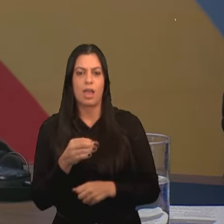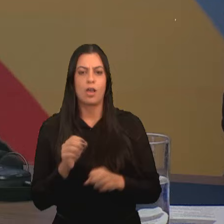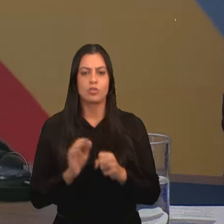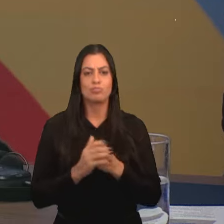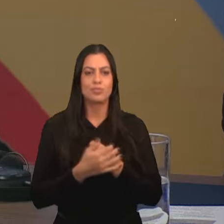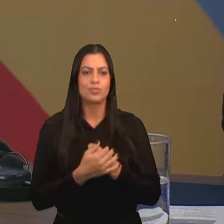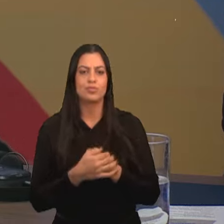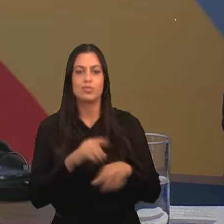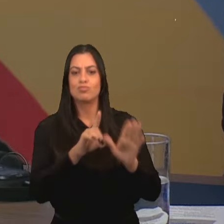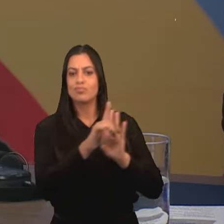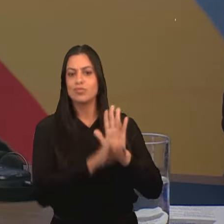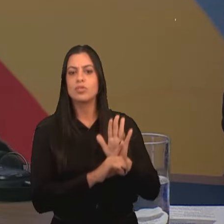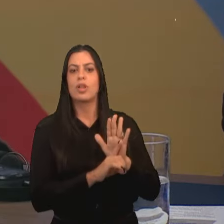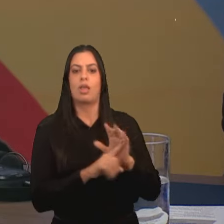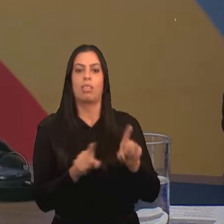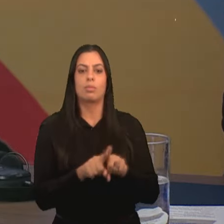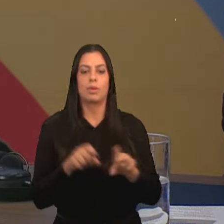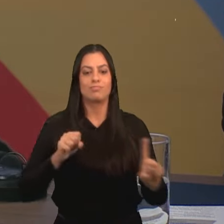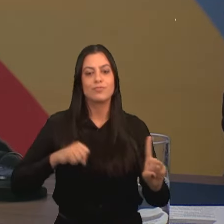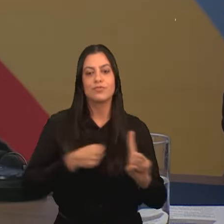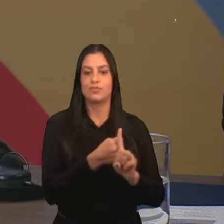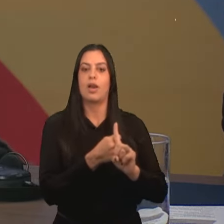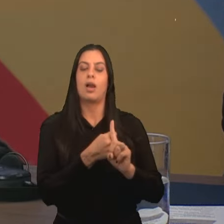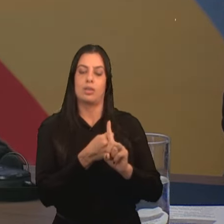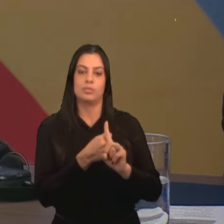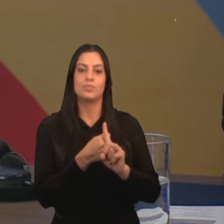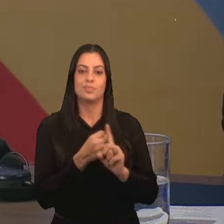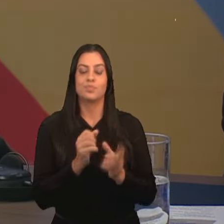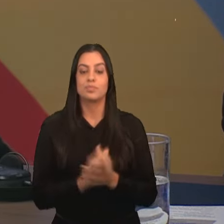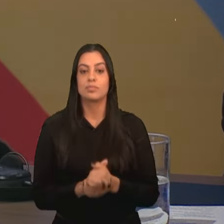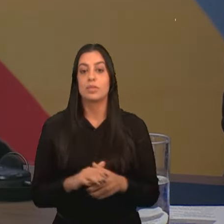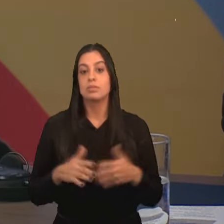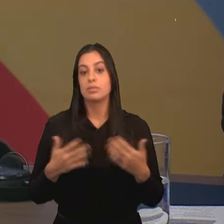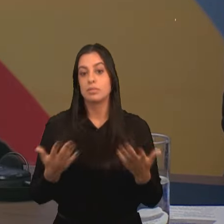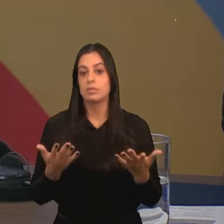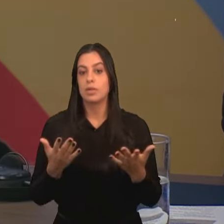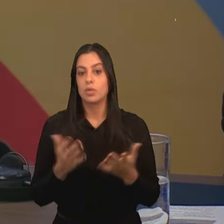proteger los derechos fundamentales que hoy son impactados por ese sistema.